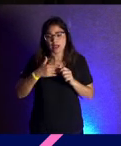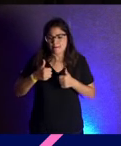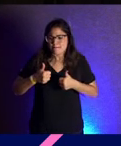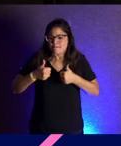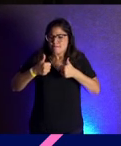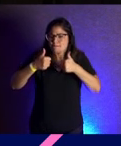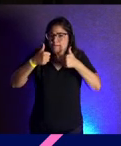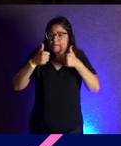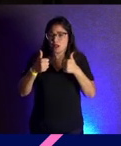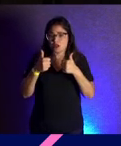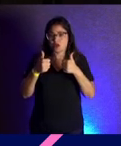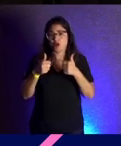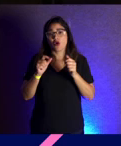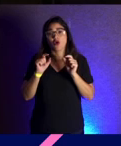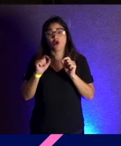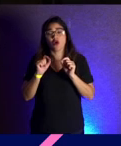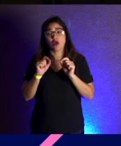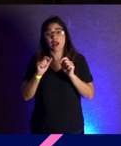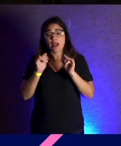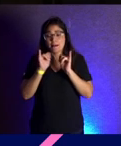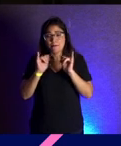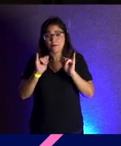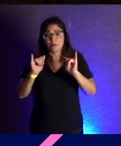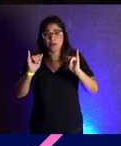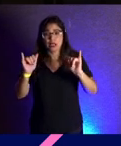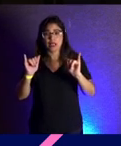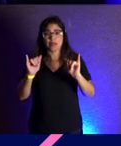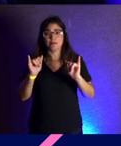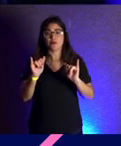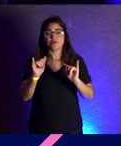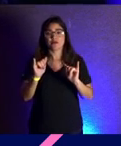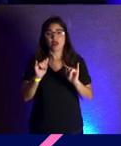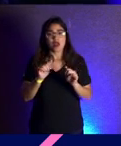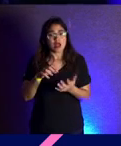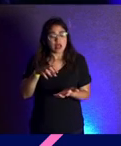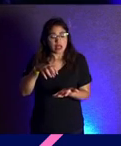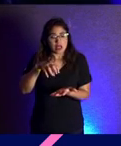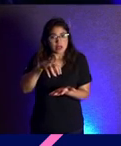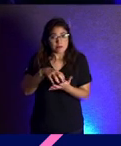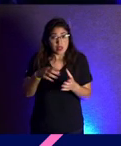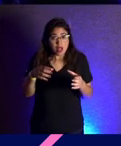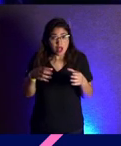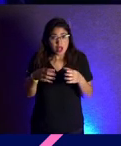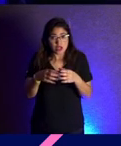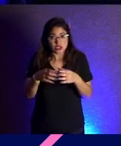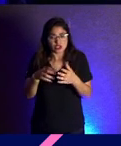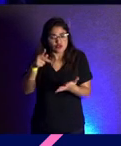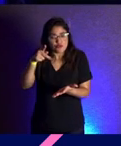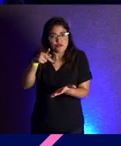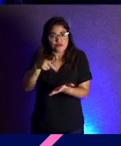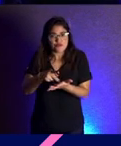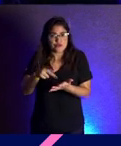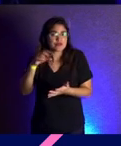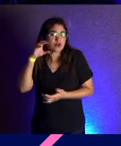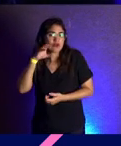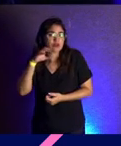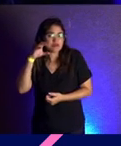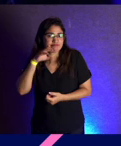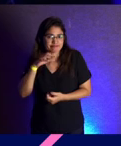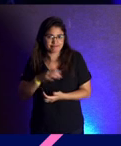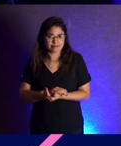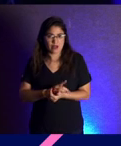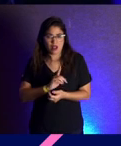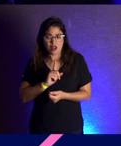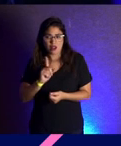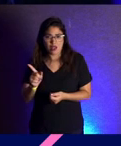la agencia oficial de estadística oficial del Estado de Colombia. El Estado colombiano ya está tomando el data de